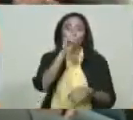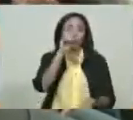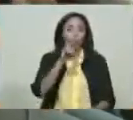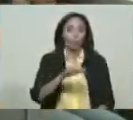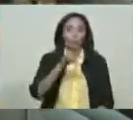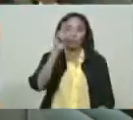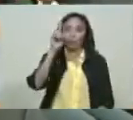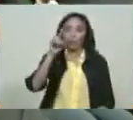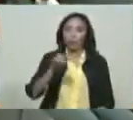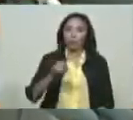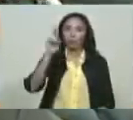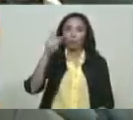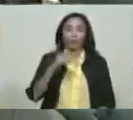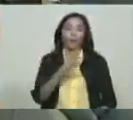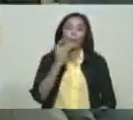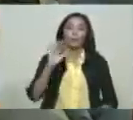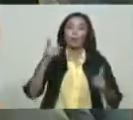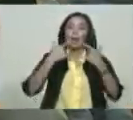de lenguaje.